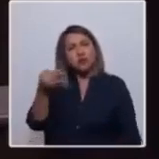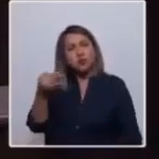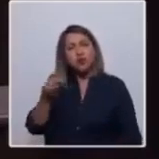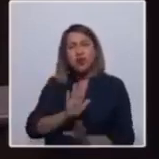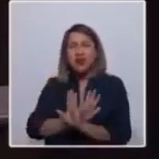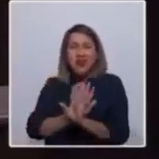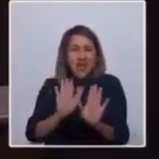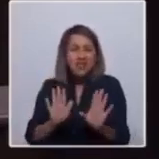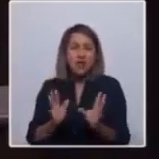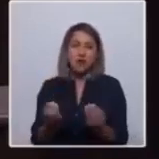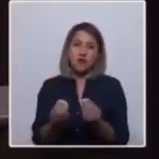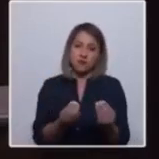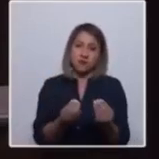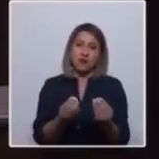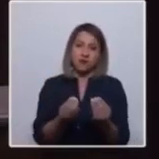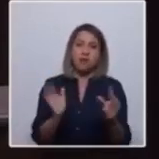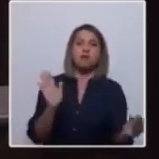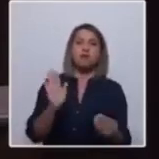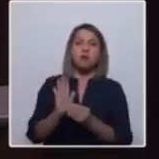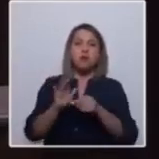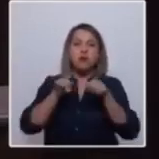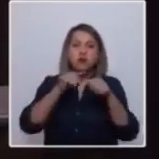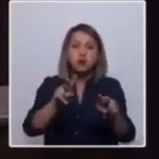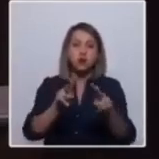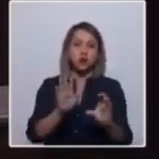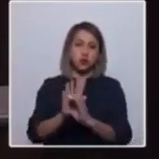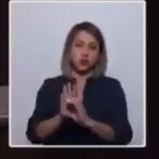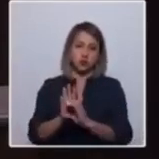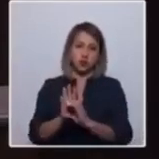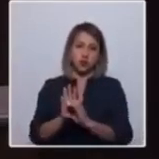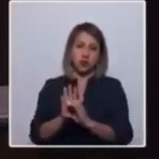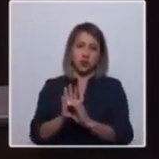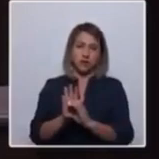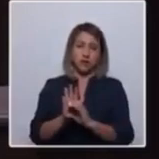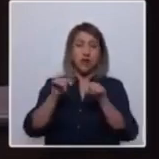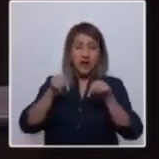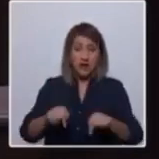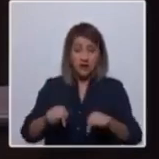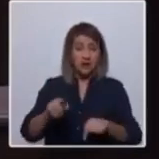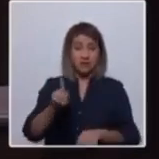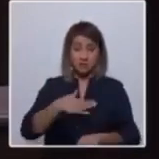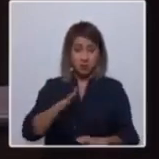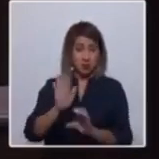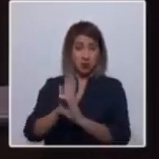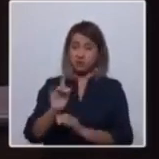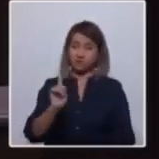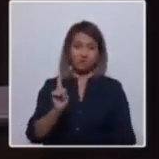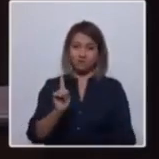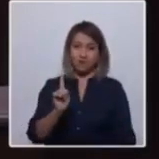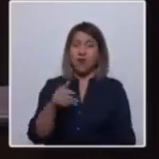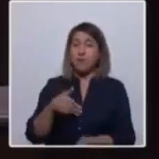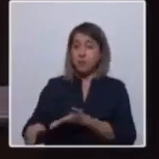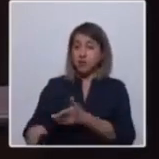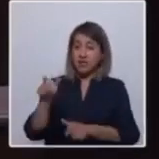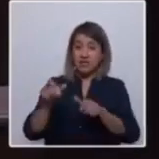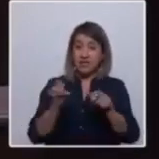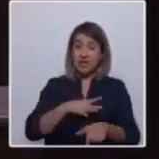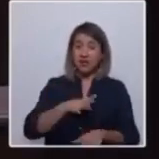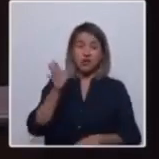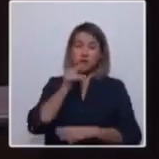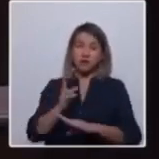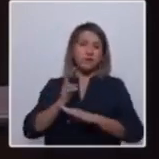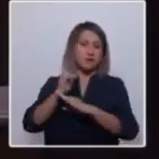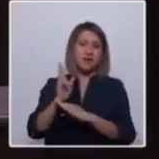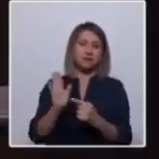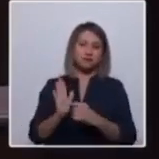eso, por supuesto, ha quedado plasmado en su constitución, porque esta no es la mía, ni la de millones de chilenos que no se ven representados en